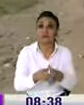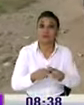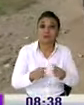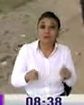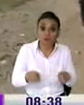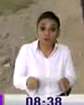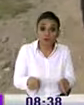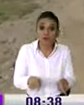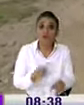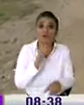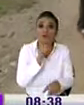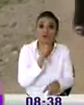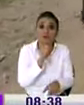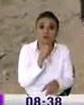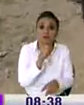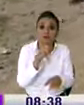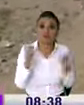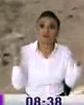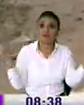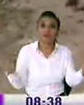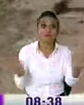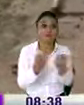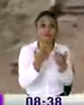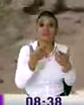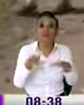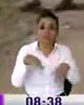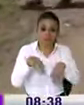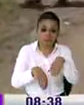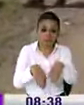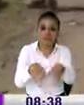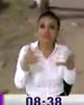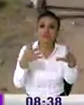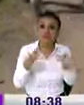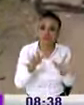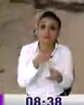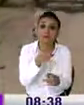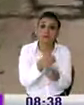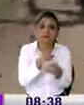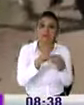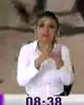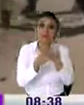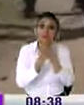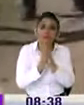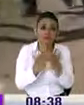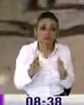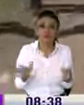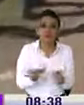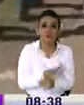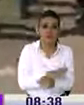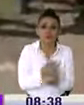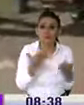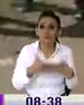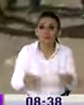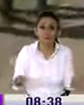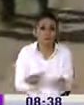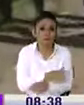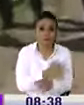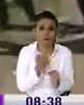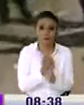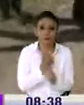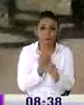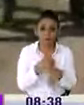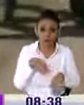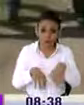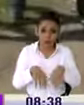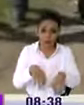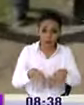quedado, puesto que alrededor ya se ha adoquinado y por ello pues los vecinos están pidiendo que se termine el trabajo completo y